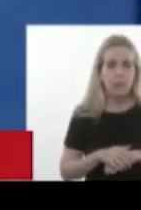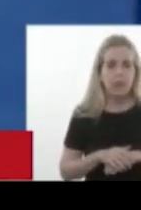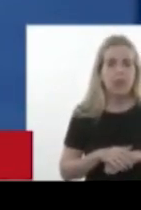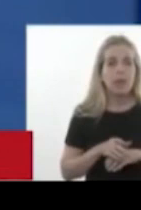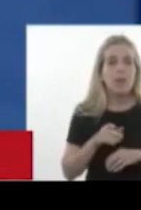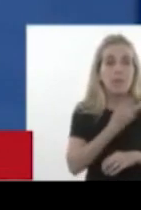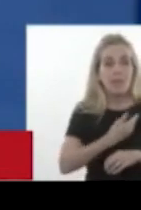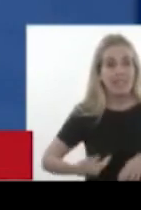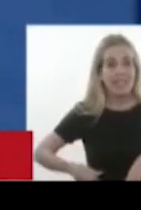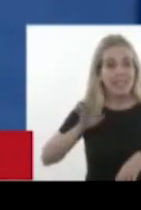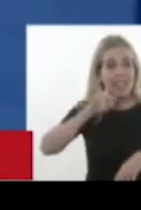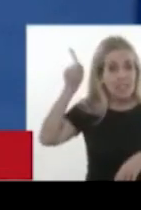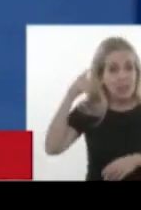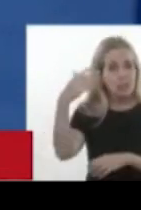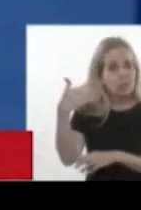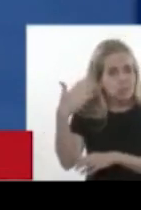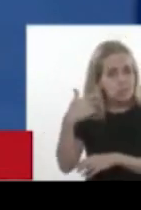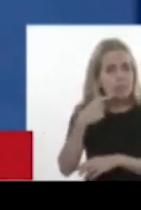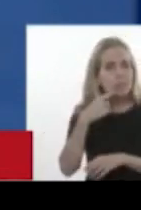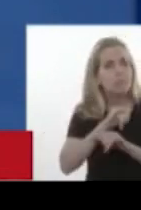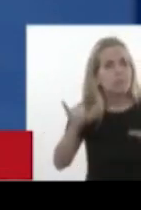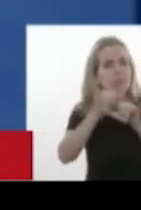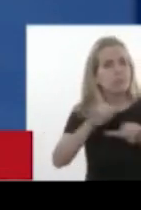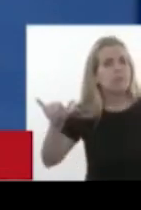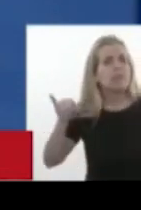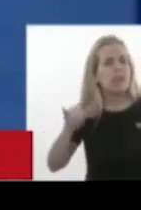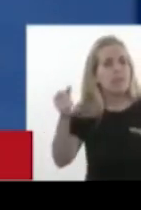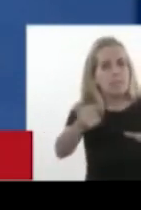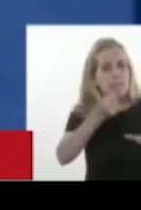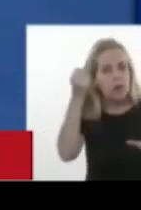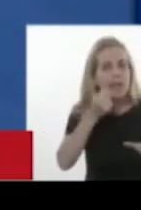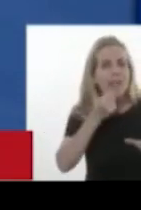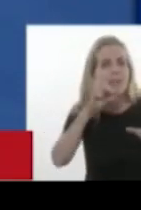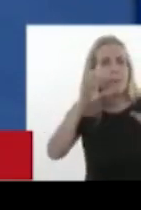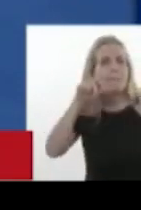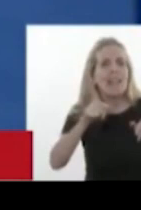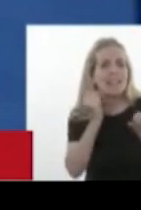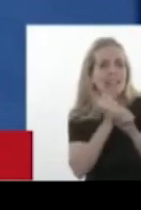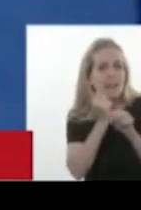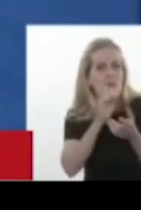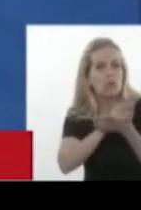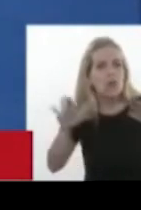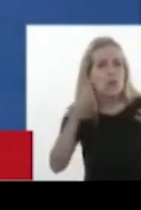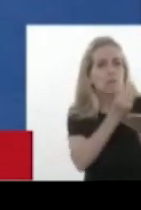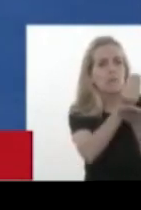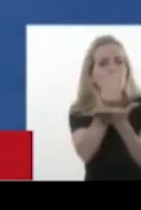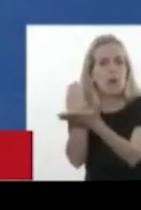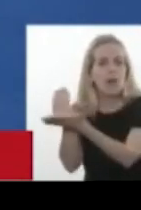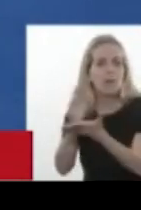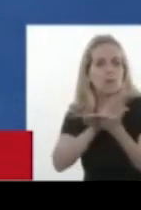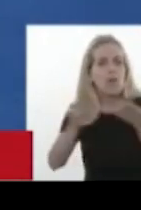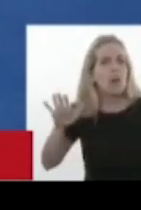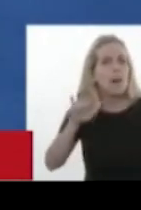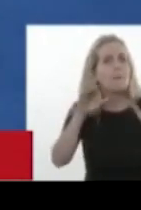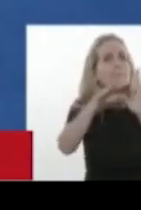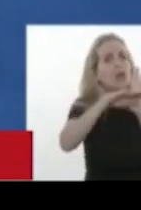Llamó a promover el mayor programa de empleos de la historia de los Estados Unidos. ¿Y cómo lo hace?